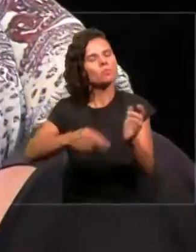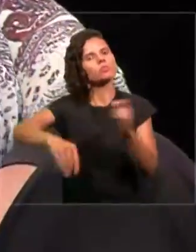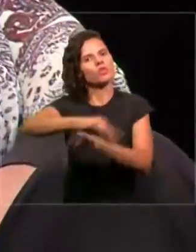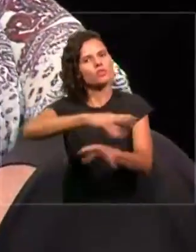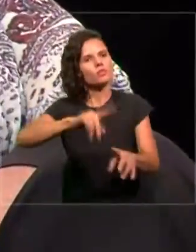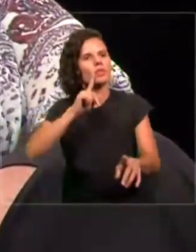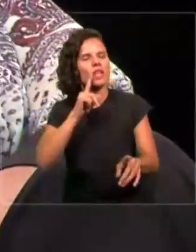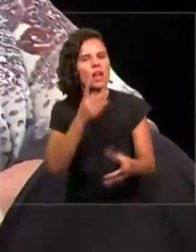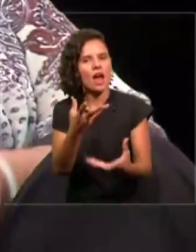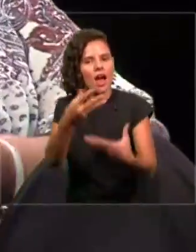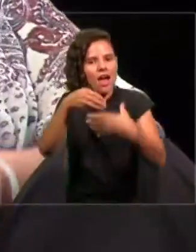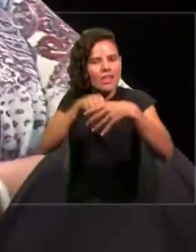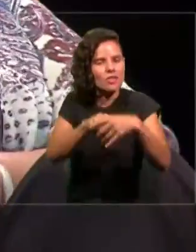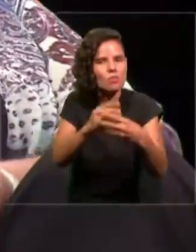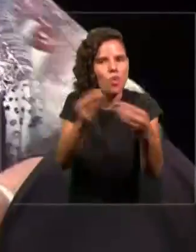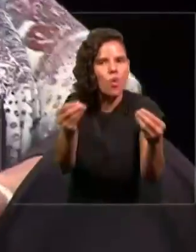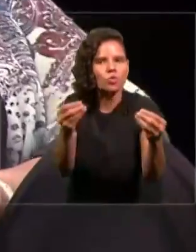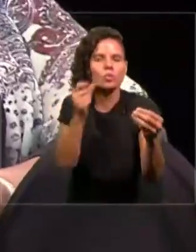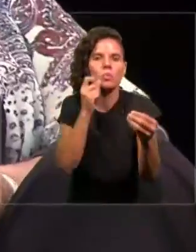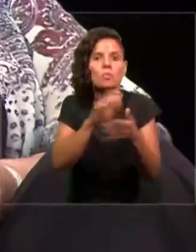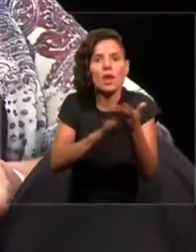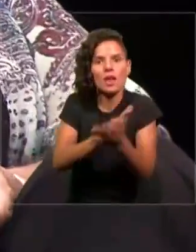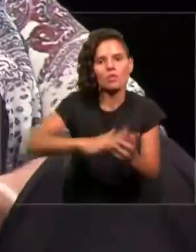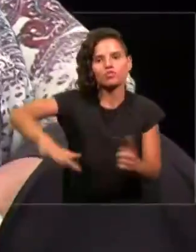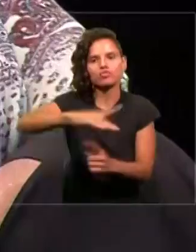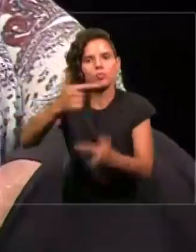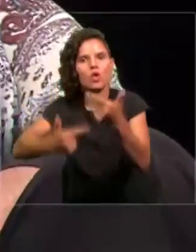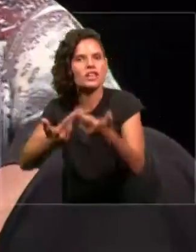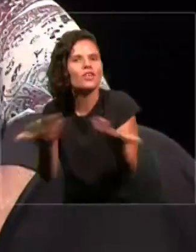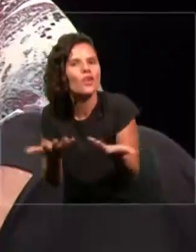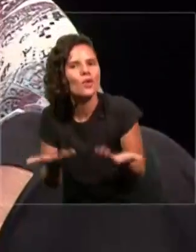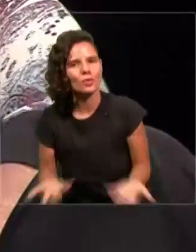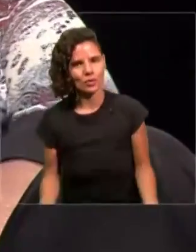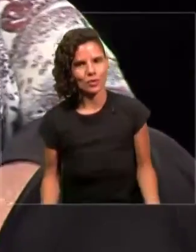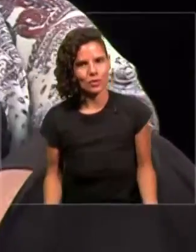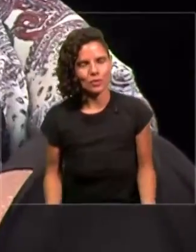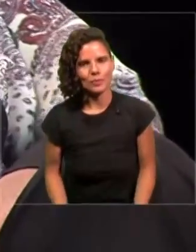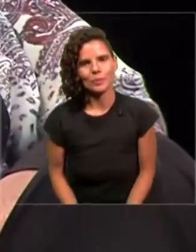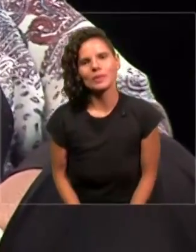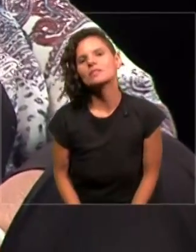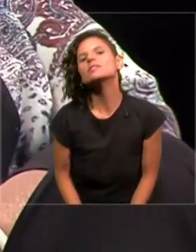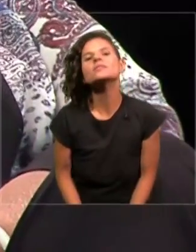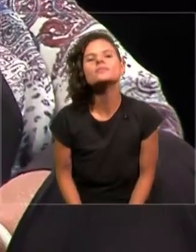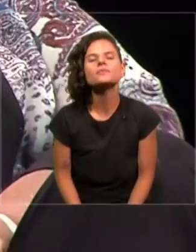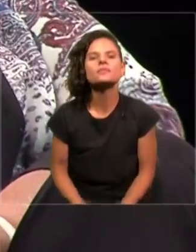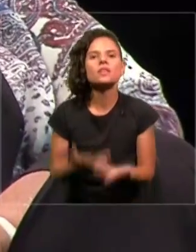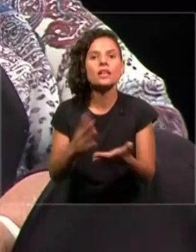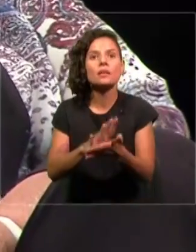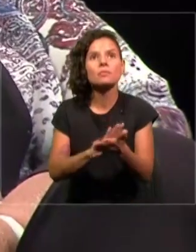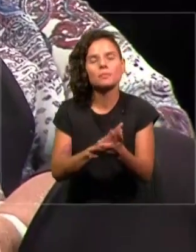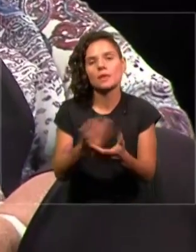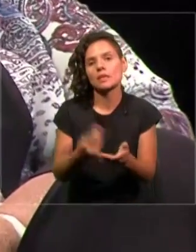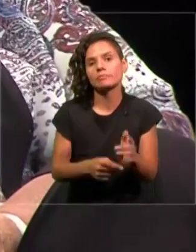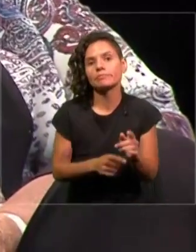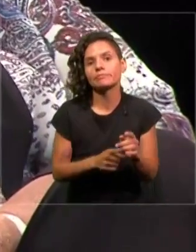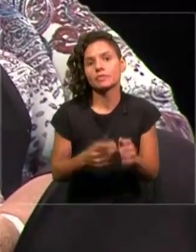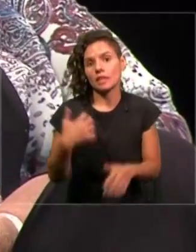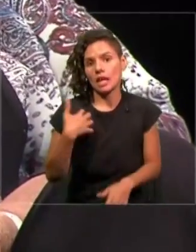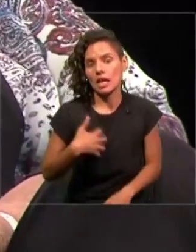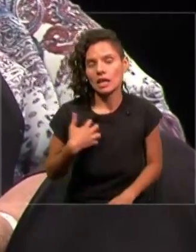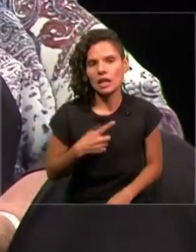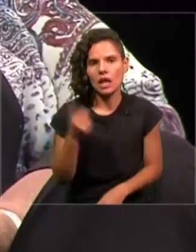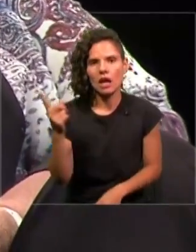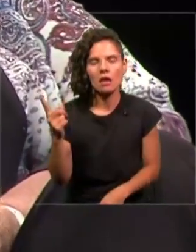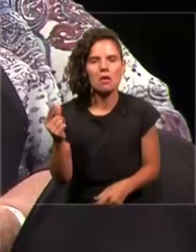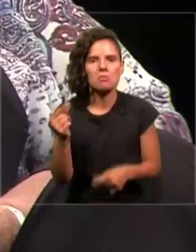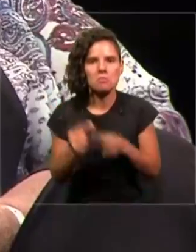de significados de contexto político. Entonces, en la Argentina, ustedes saben, se puso muy de